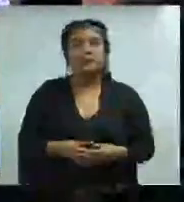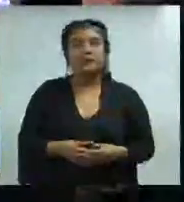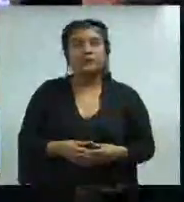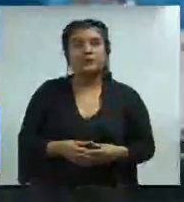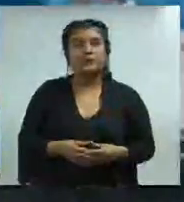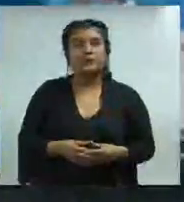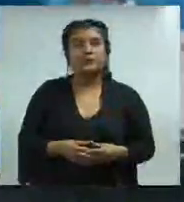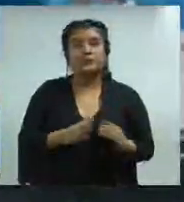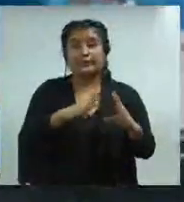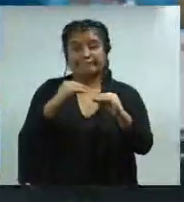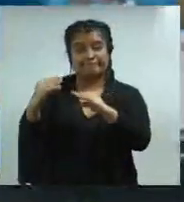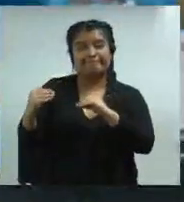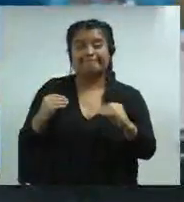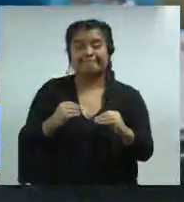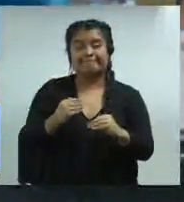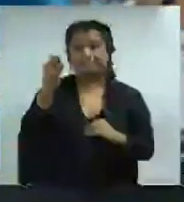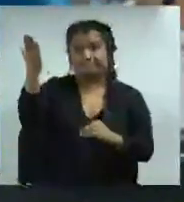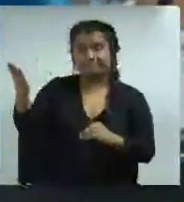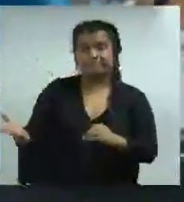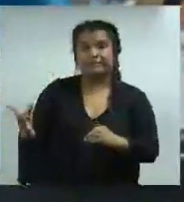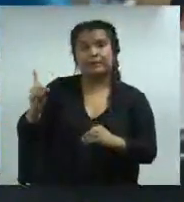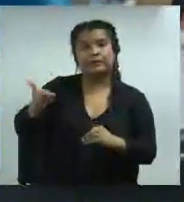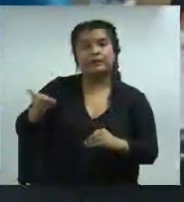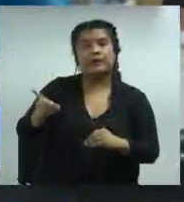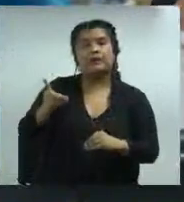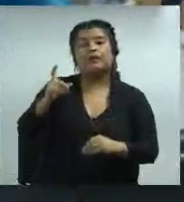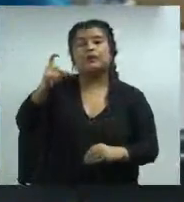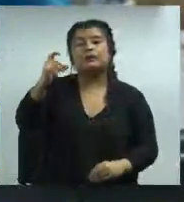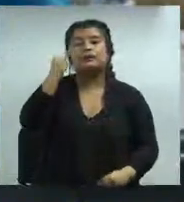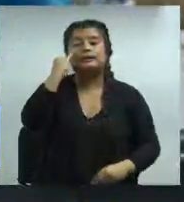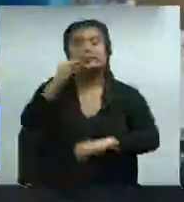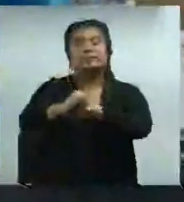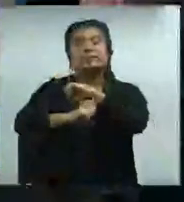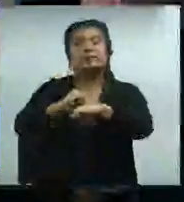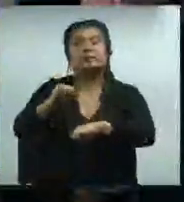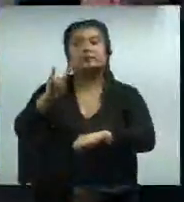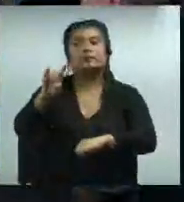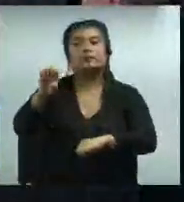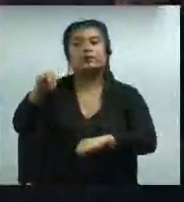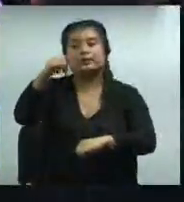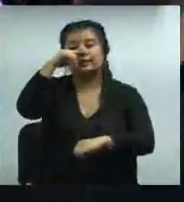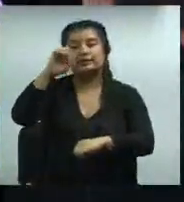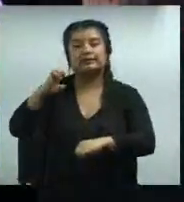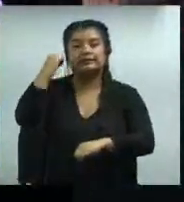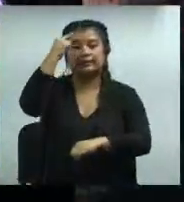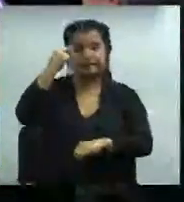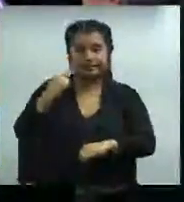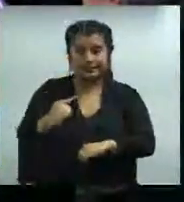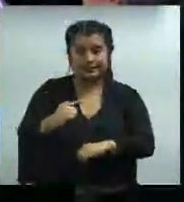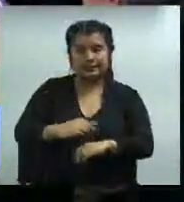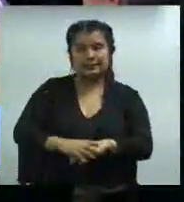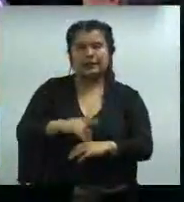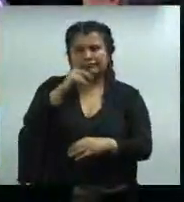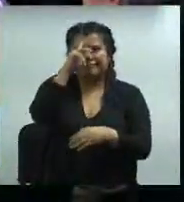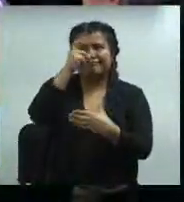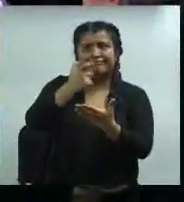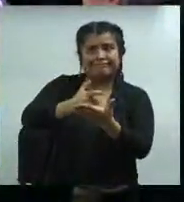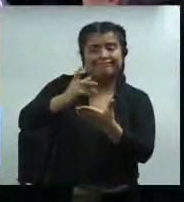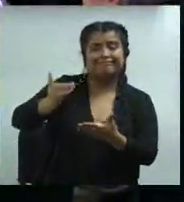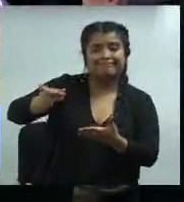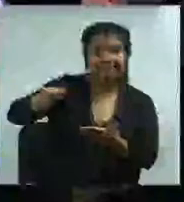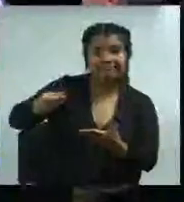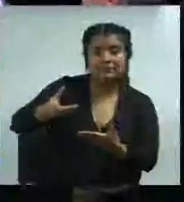Para la discusión tiene la palabra el diputado Guillermo Cifuentes. Gracias, presidente. Yo creo, señores diputados, de